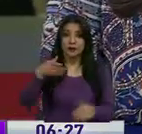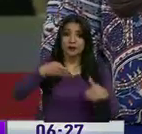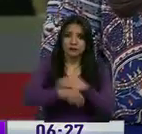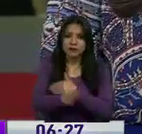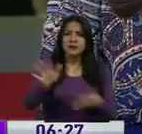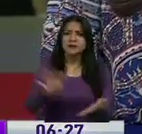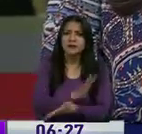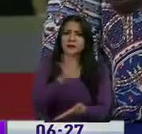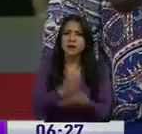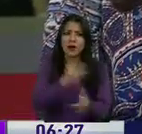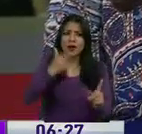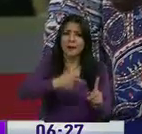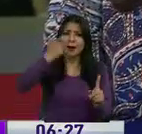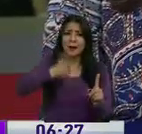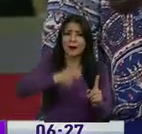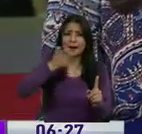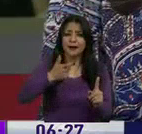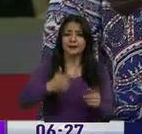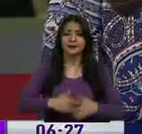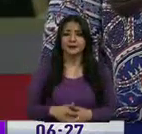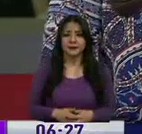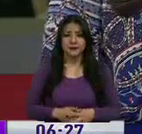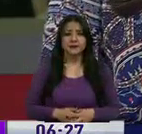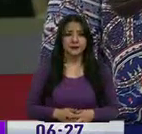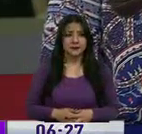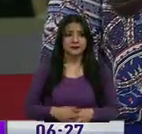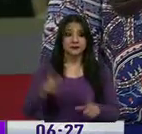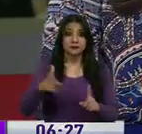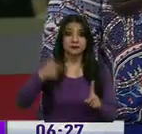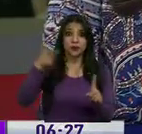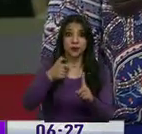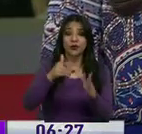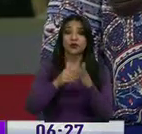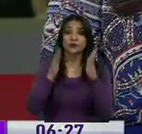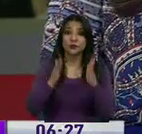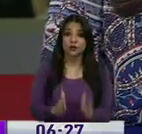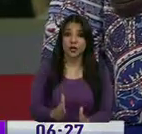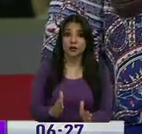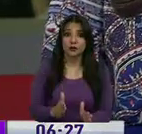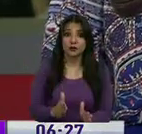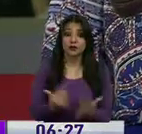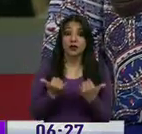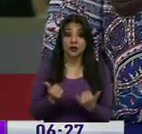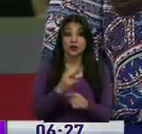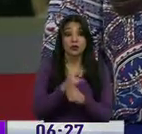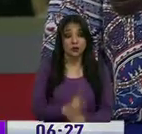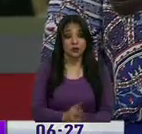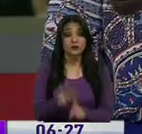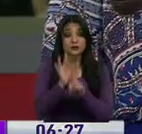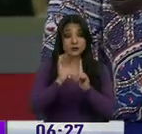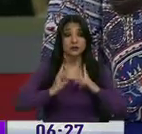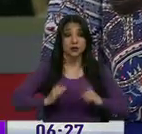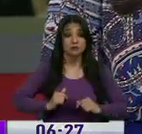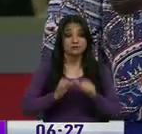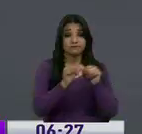y le disparó una de las balas hirió a un estudiante cuyo pronóstico es reservado